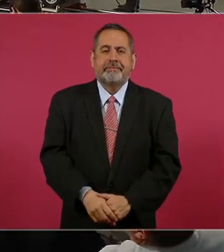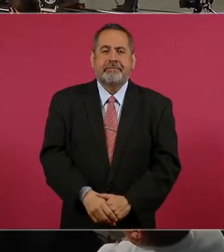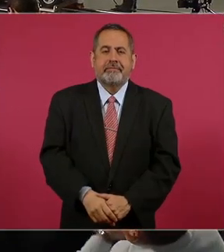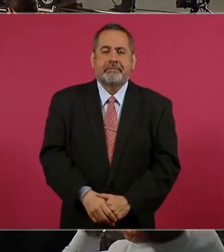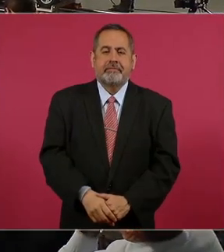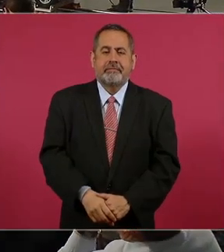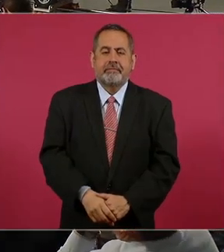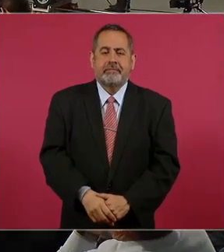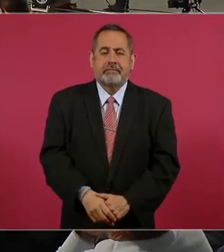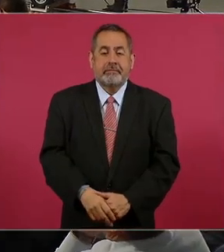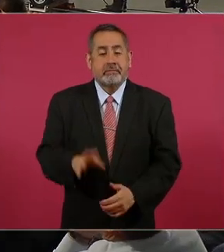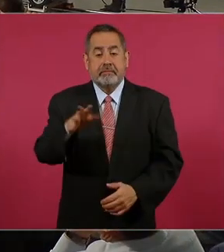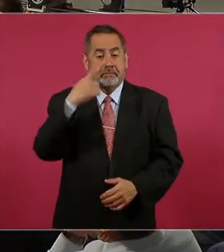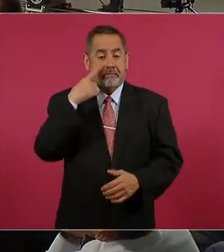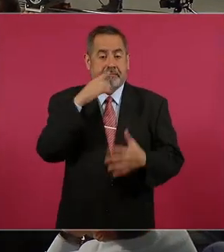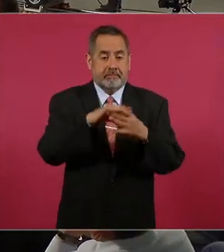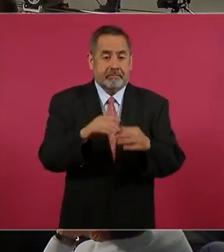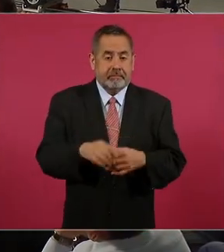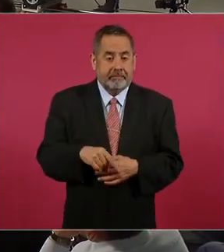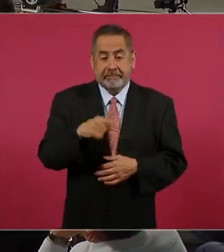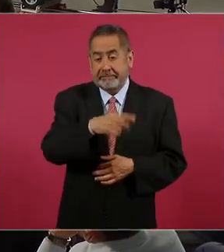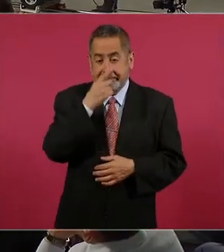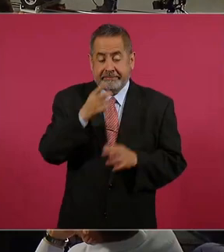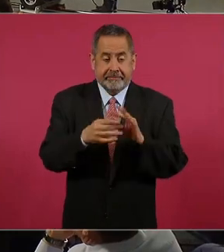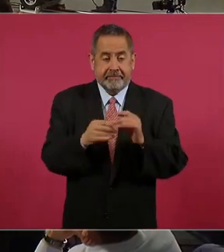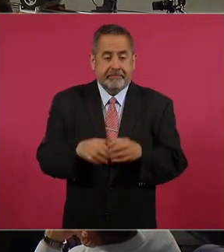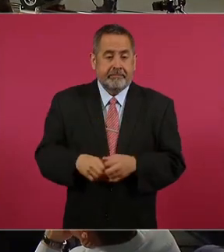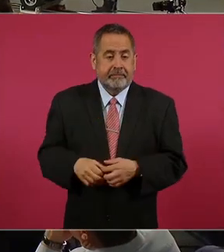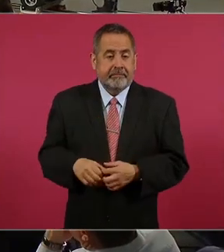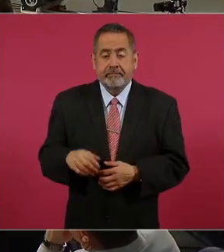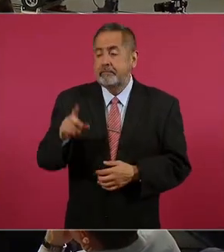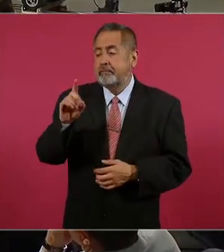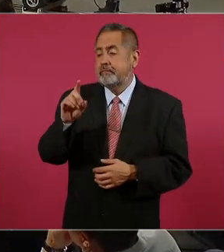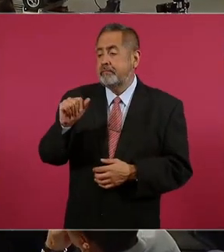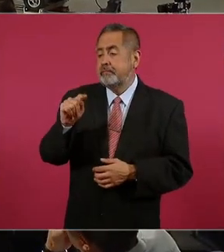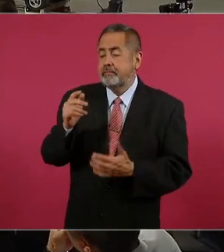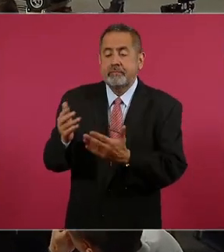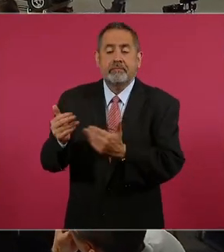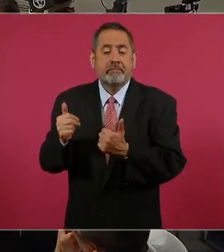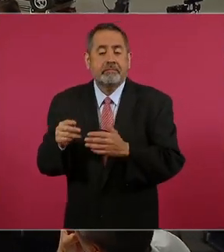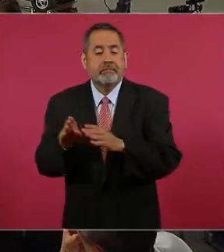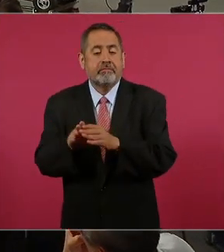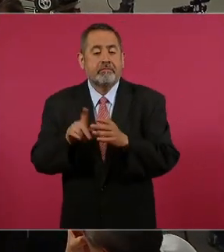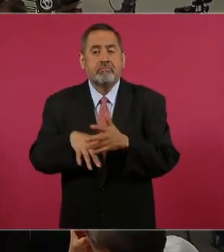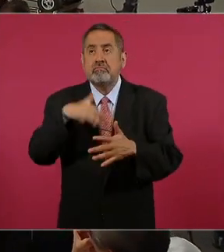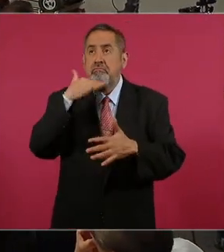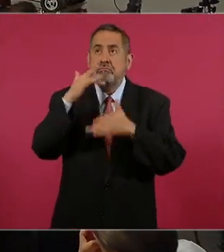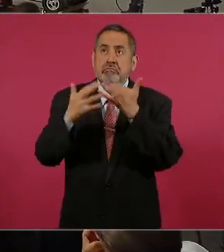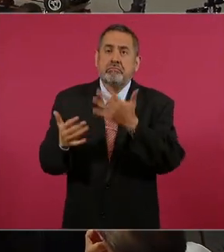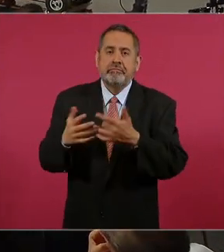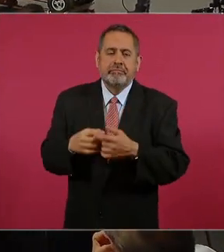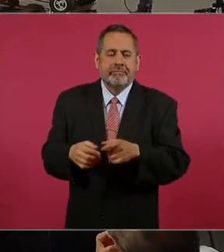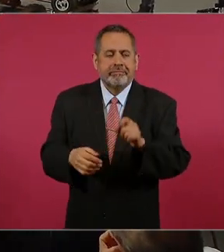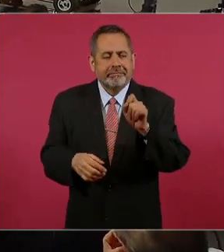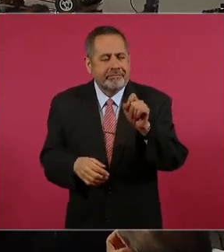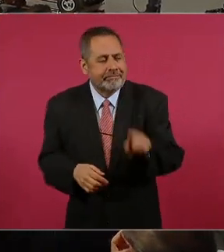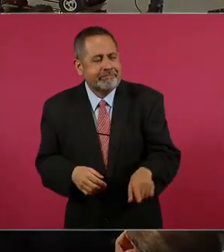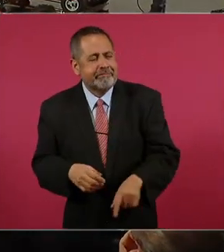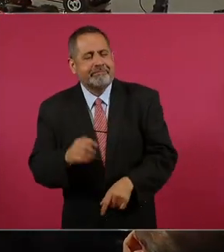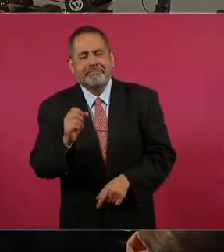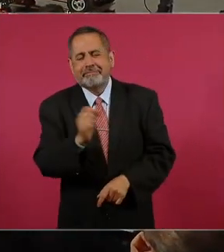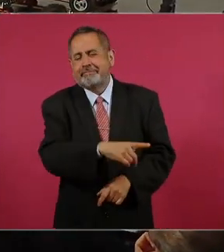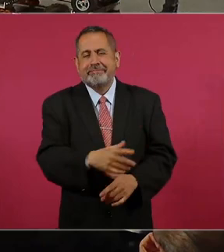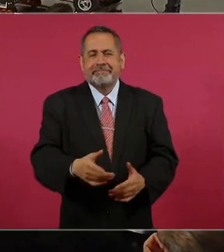Ah, no, aquí está, mira, pide AMLO sus datos sobre contaminación, también, son los míos,